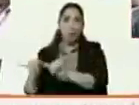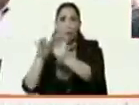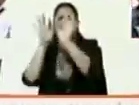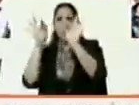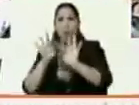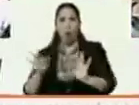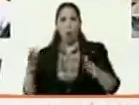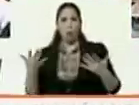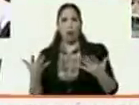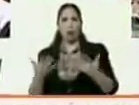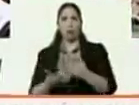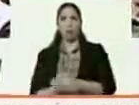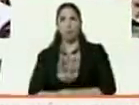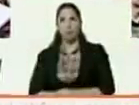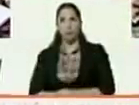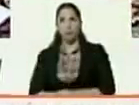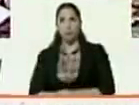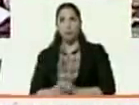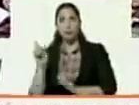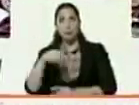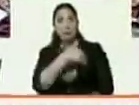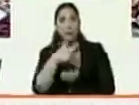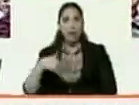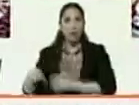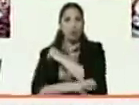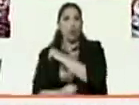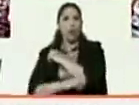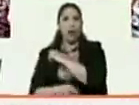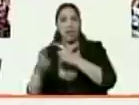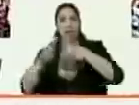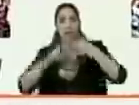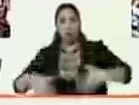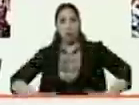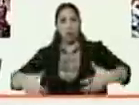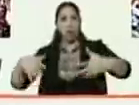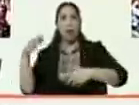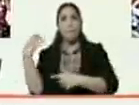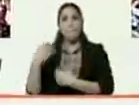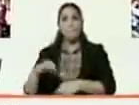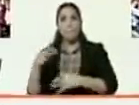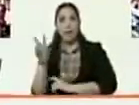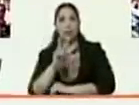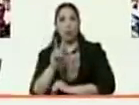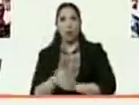formato. Así como quieren robarse los recursos naturales de Venezuela.